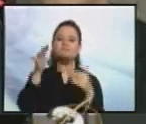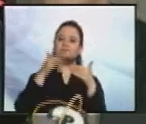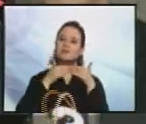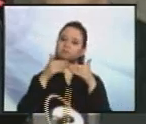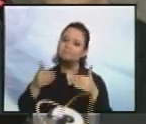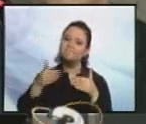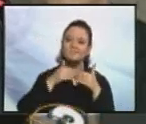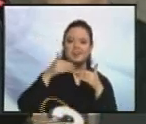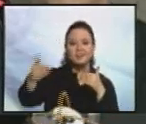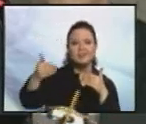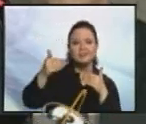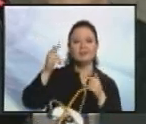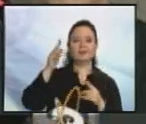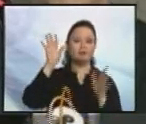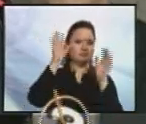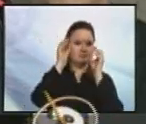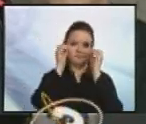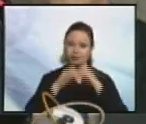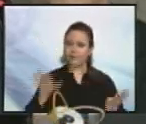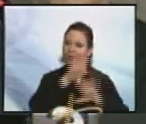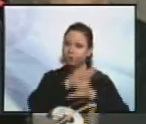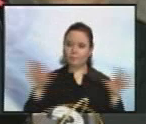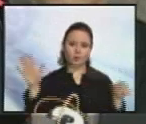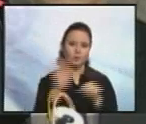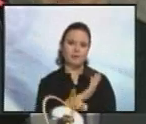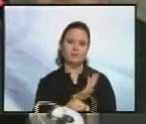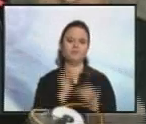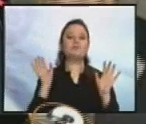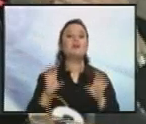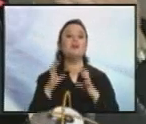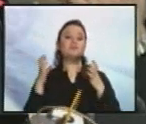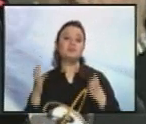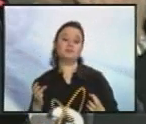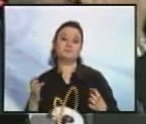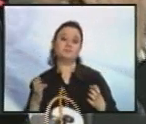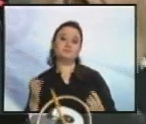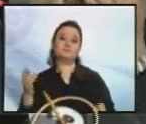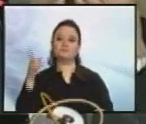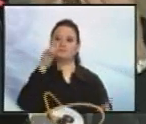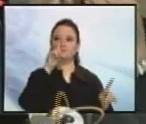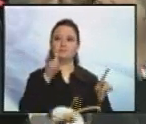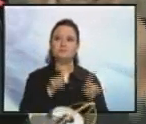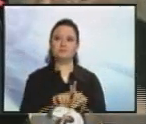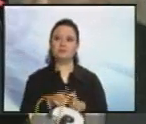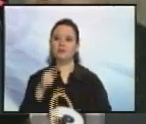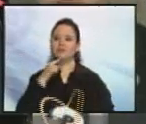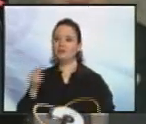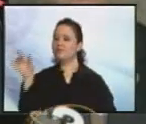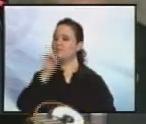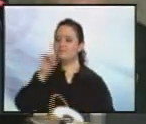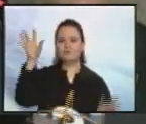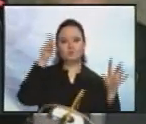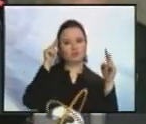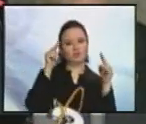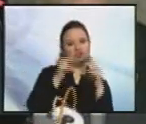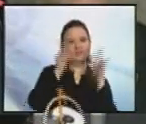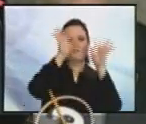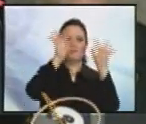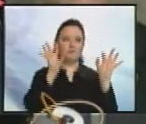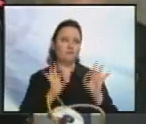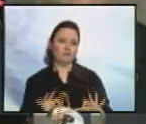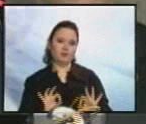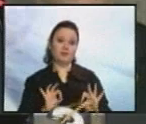plazo a erradicarla. Por cierto, no se conocen fórmulas que